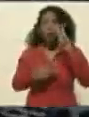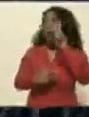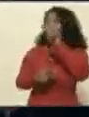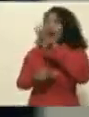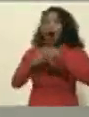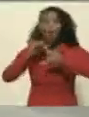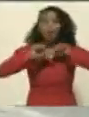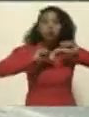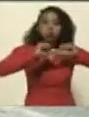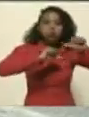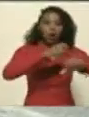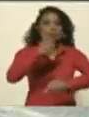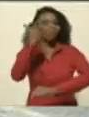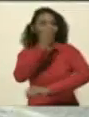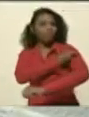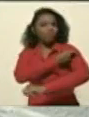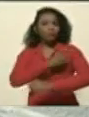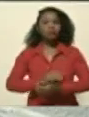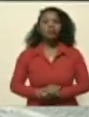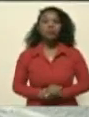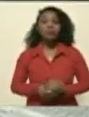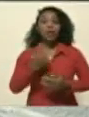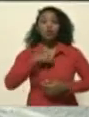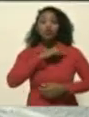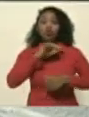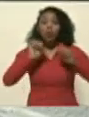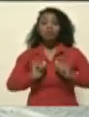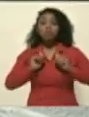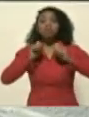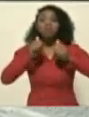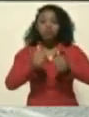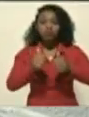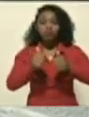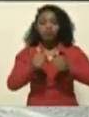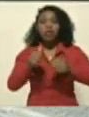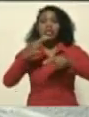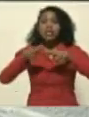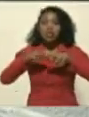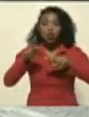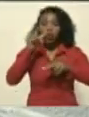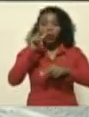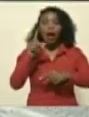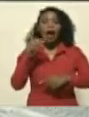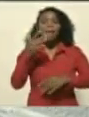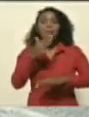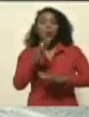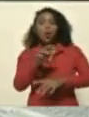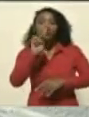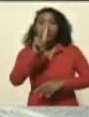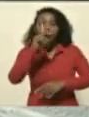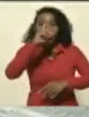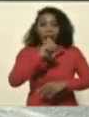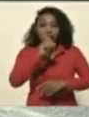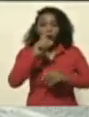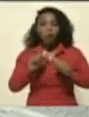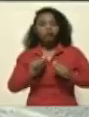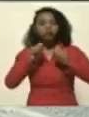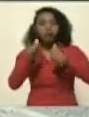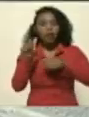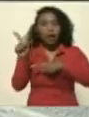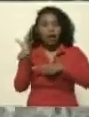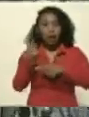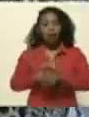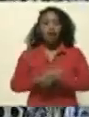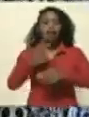proceso de vacunación que estamos iniciando con niños a partir de los 2 años de edad niños que